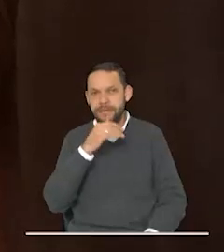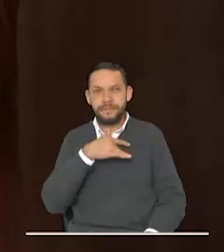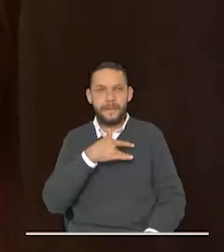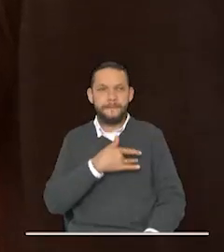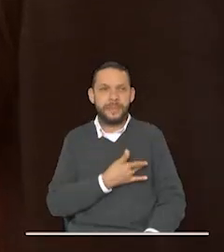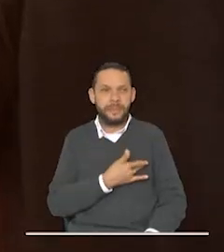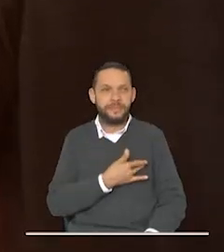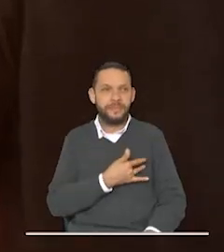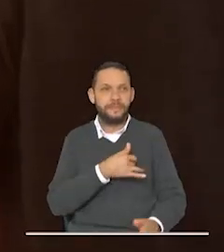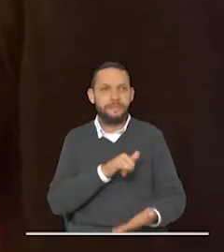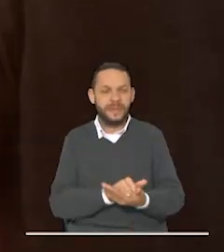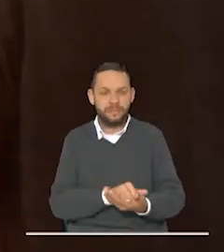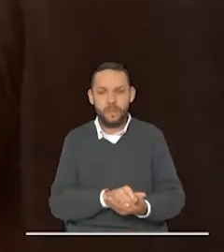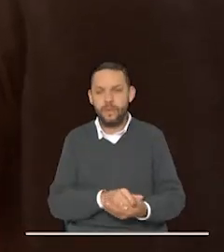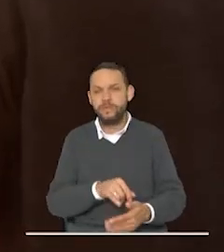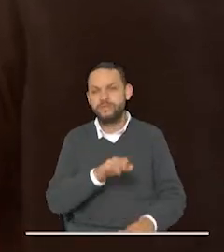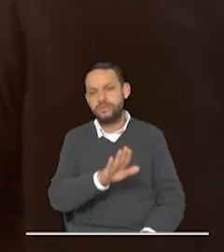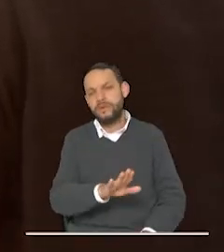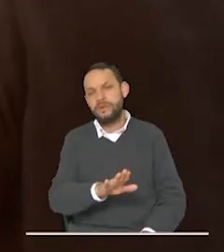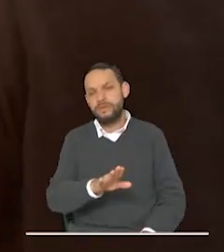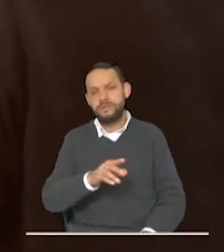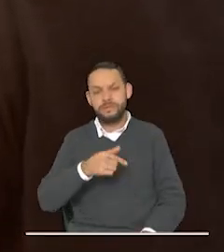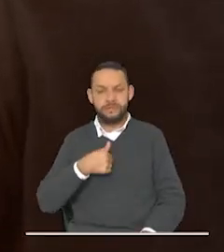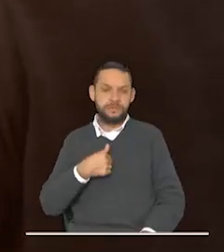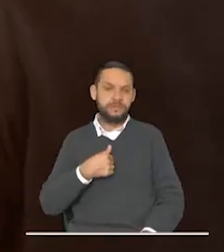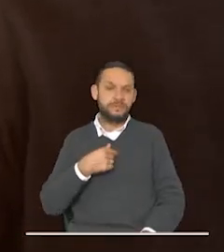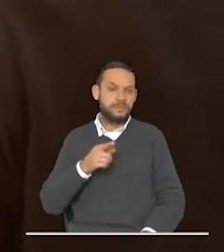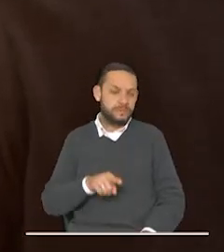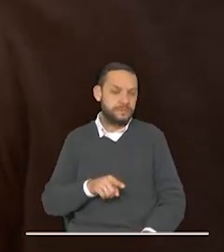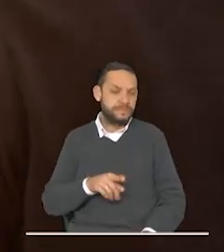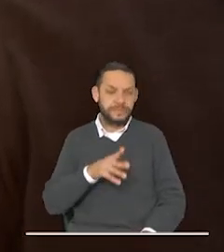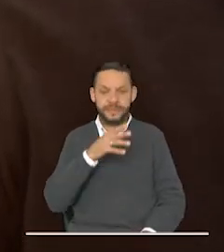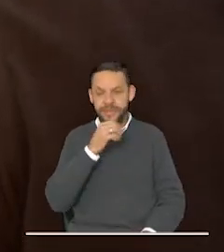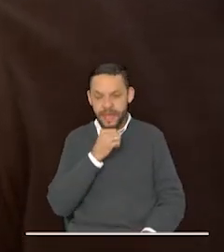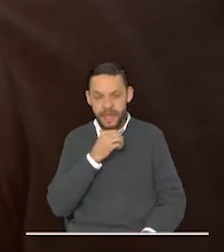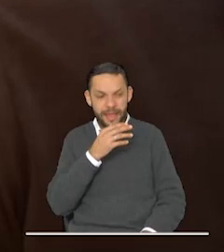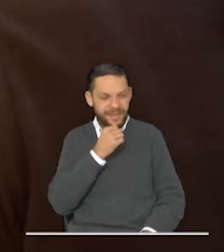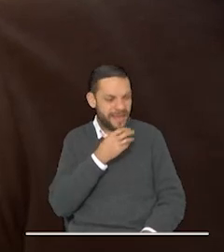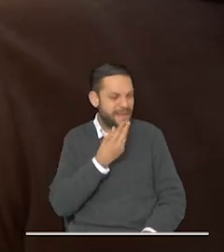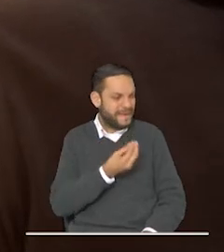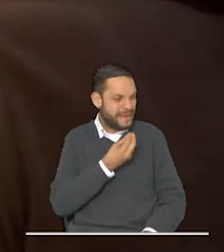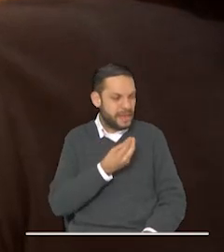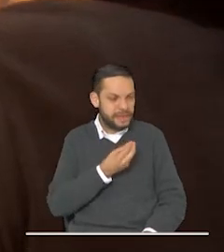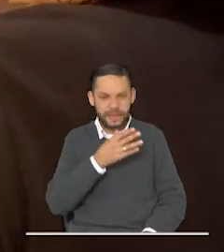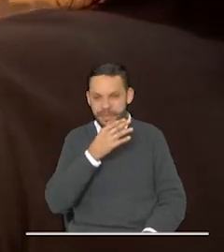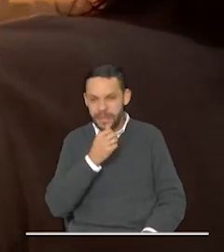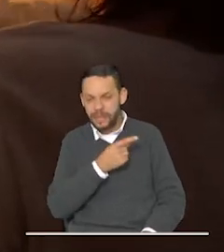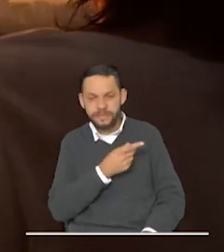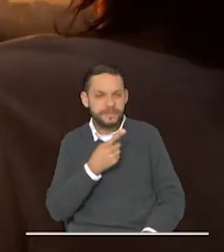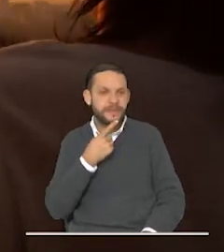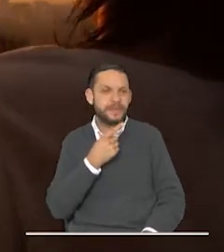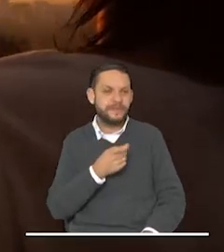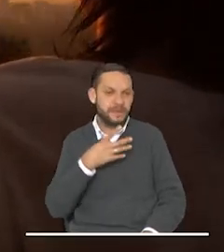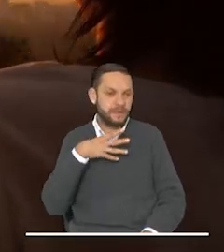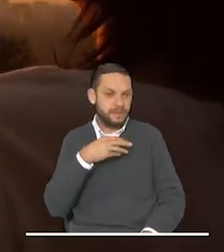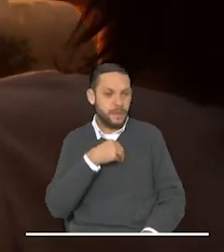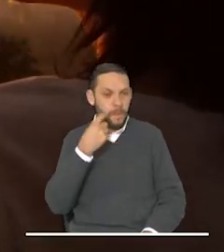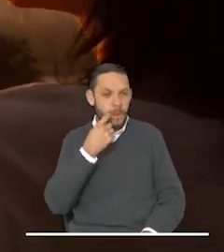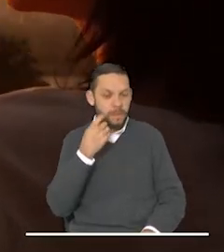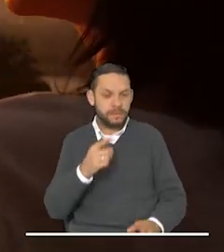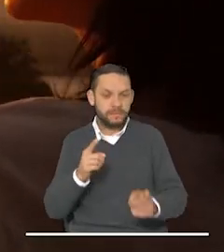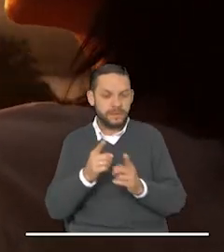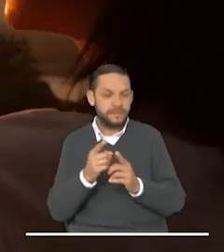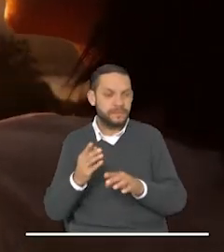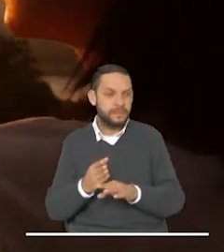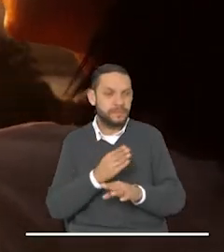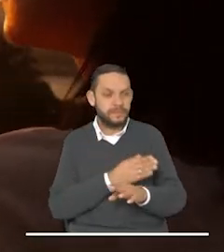usted y yo hemos experimentado la nada y estamos en el camino de Buscar el sentido antes no iban a